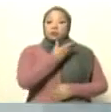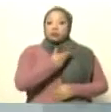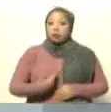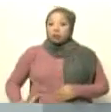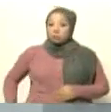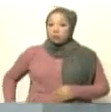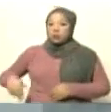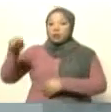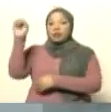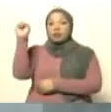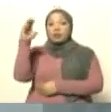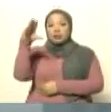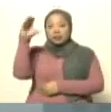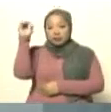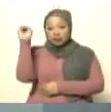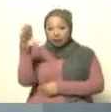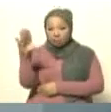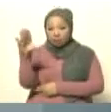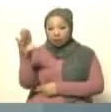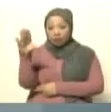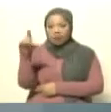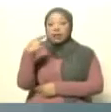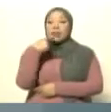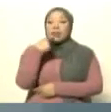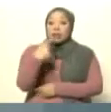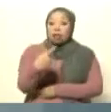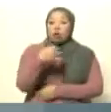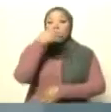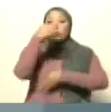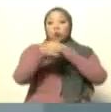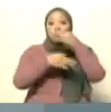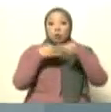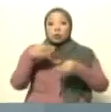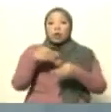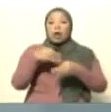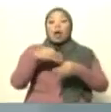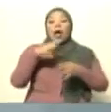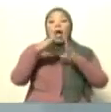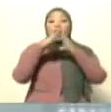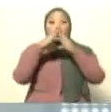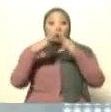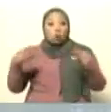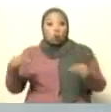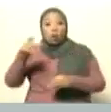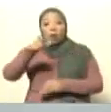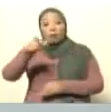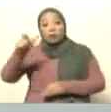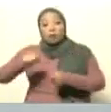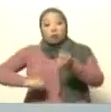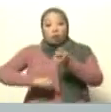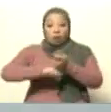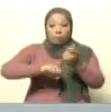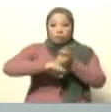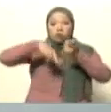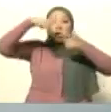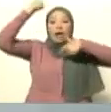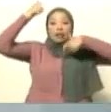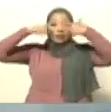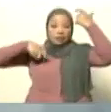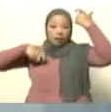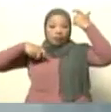Asamblea Nacional, William Lara, me regresaron al palacio todos los poderes, todos los jefes de los poderes, el